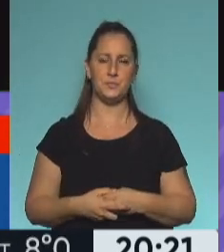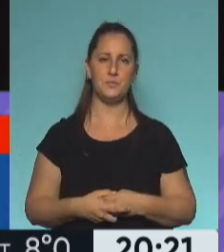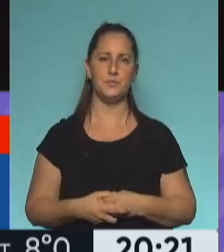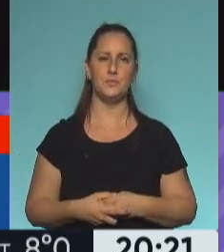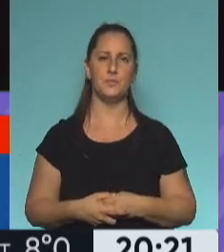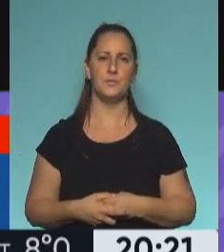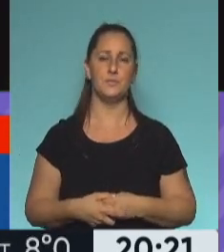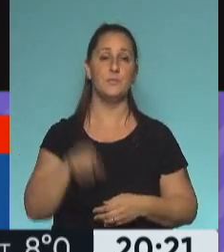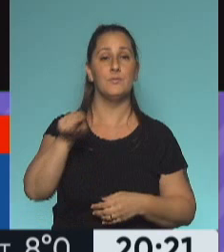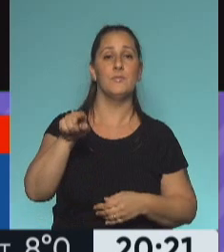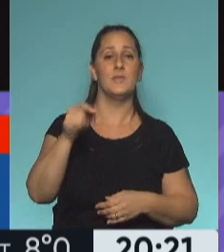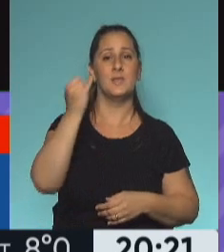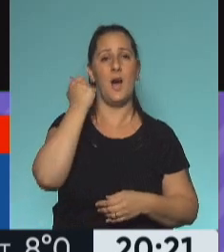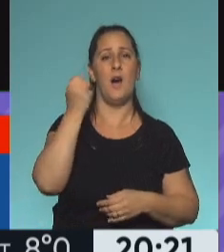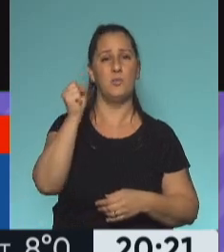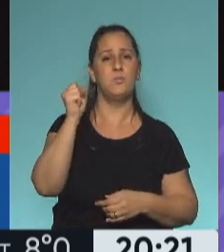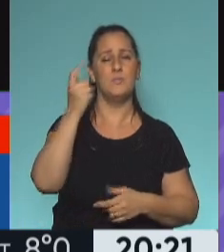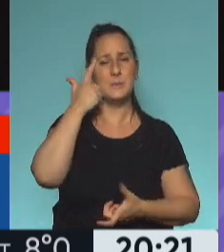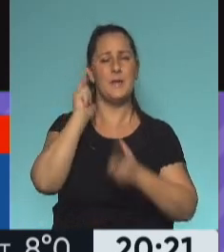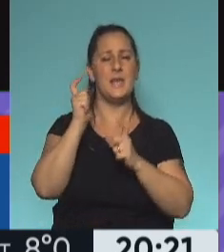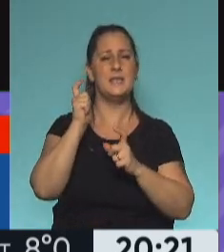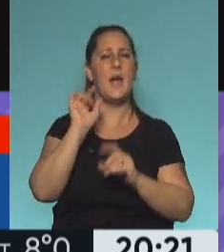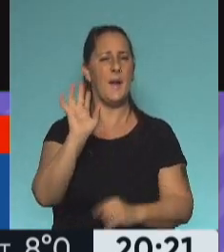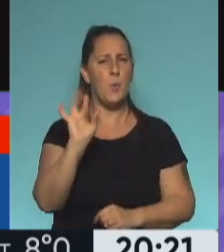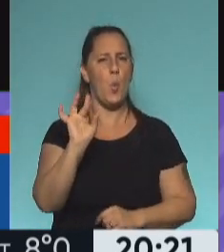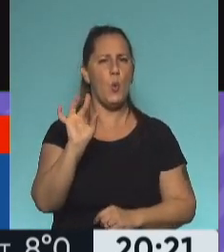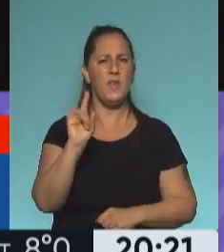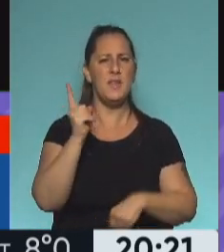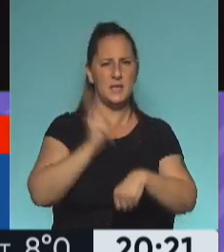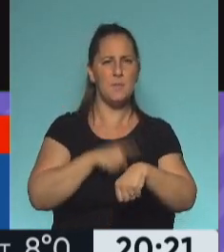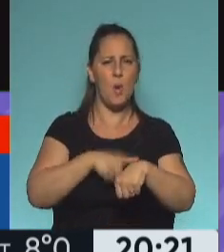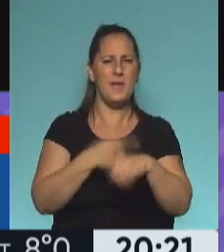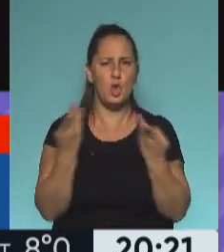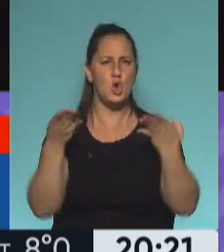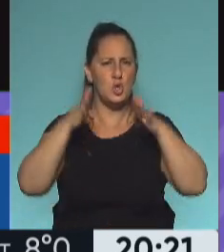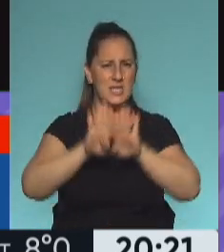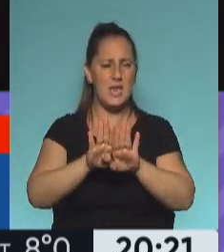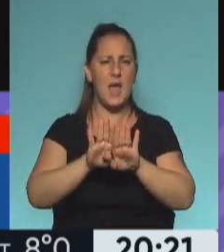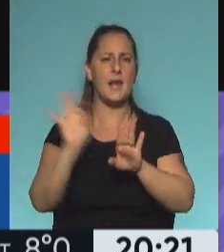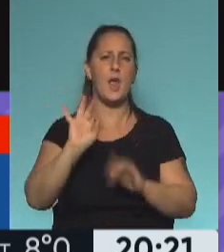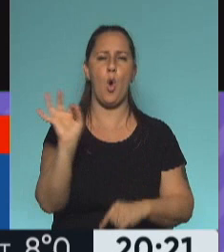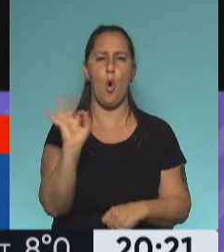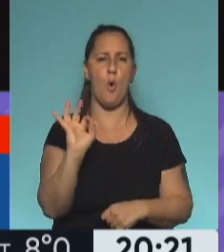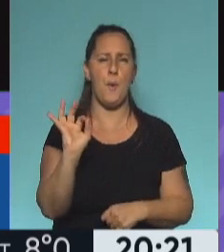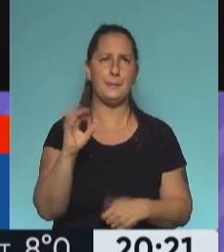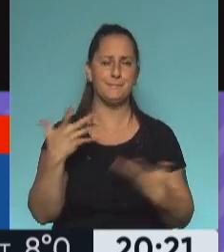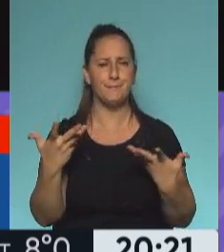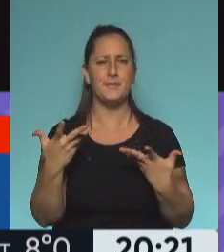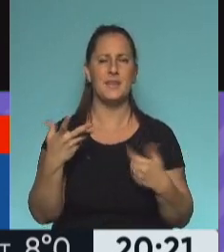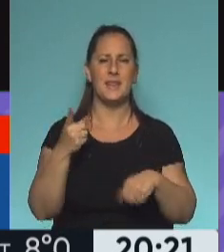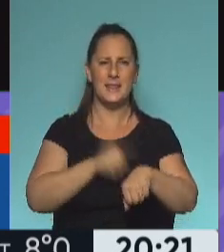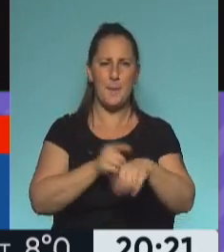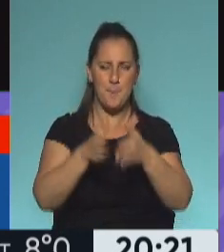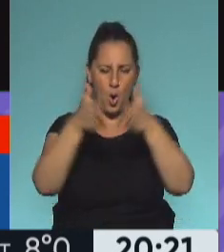vienen de la experiencia de lo difícil que es sostener un cierre o un periodo